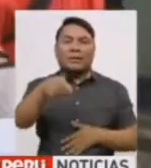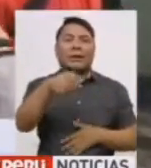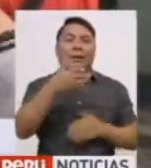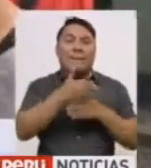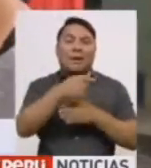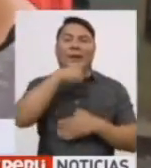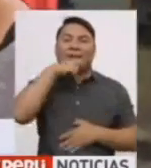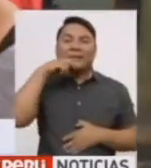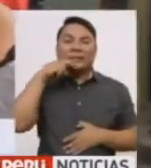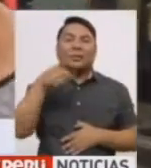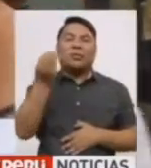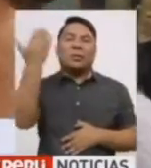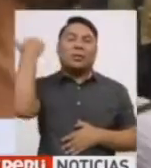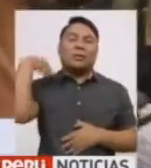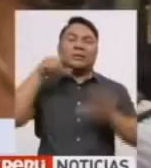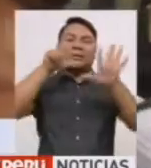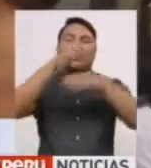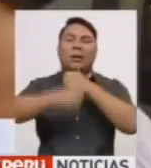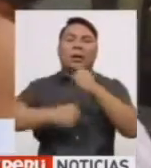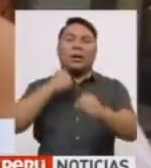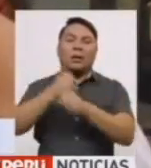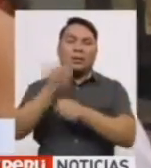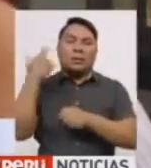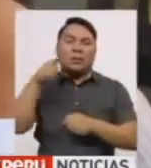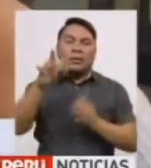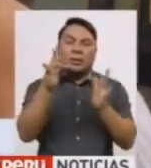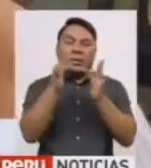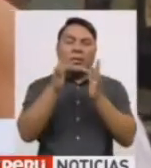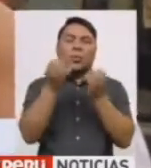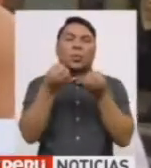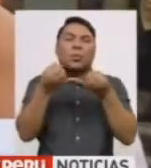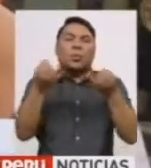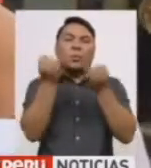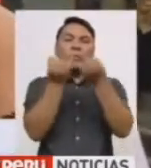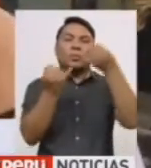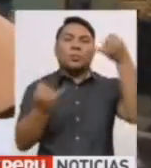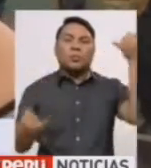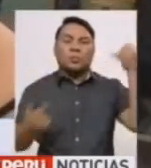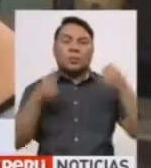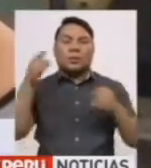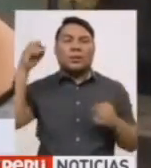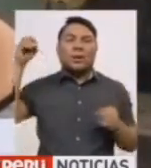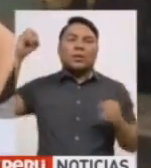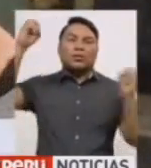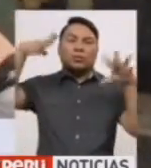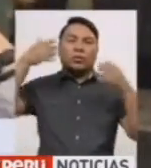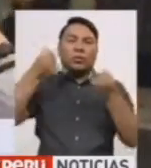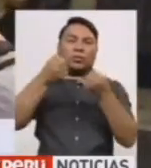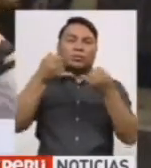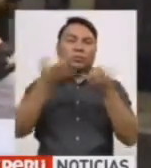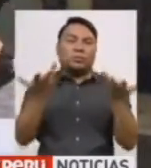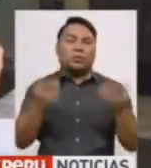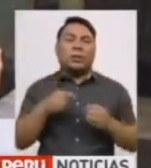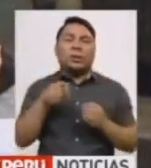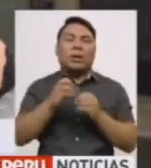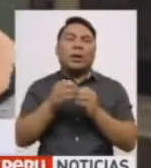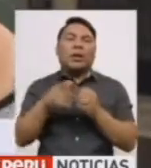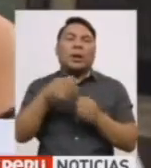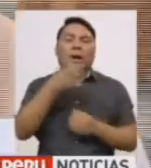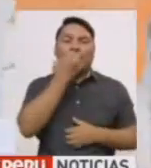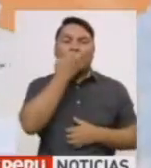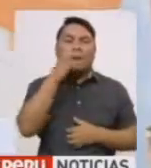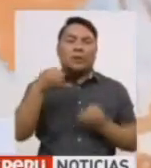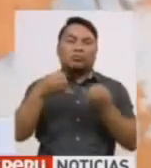hace 7 años que lo construí. Y ese cable es delgadito, el señor sacaba la luz por ahí, pasaba por el cable. Y pasaba por el taller,